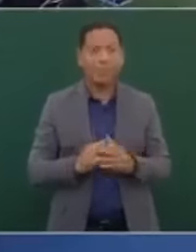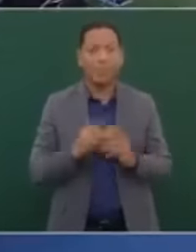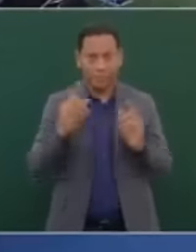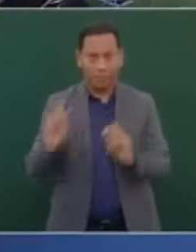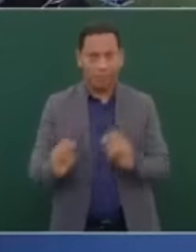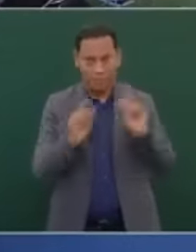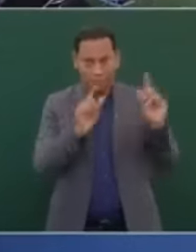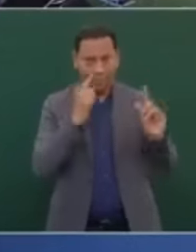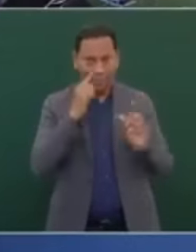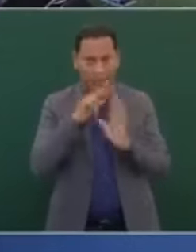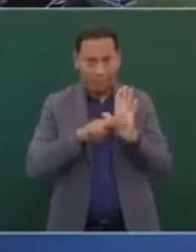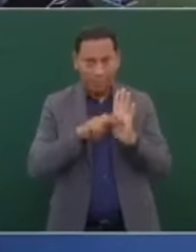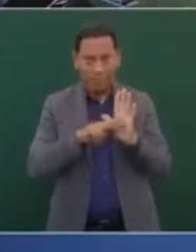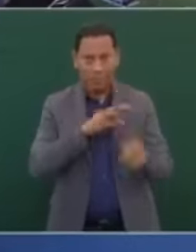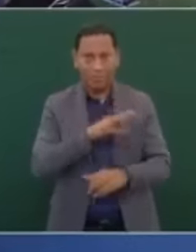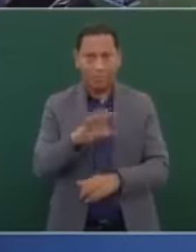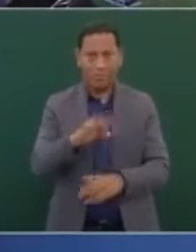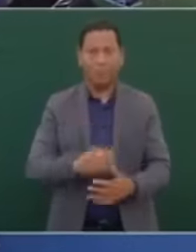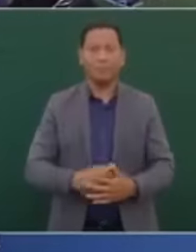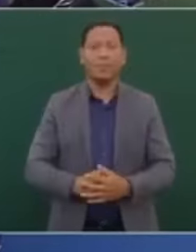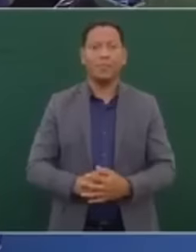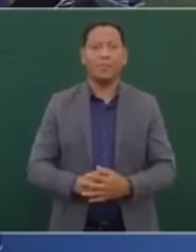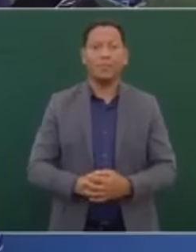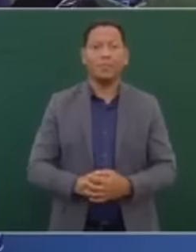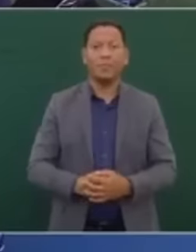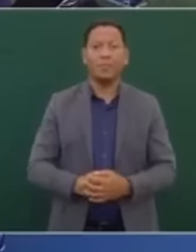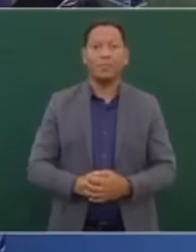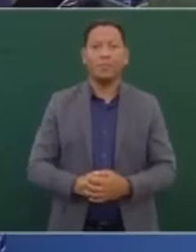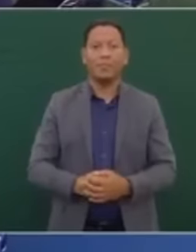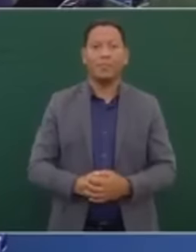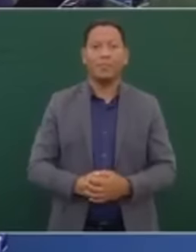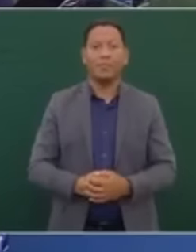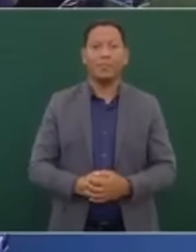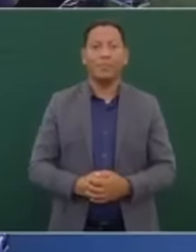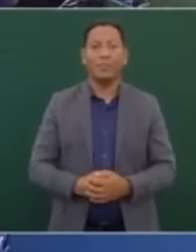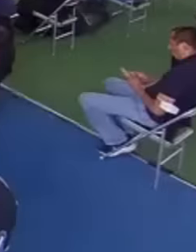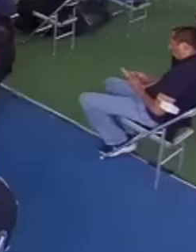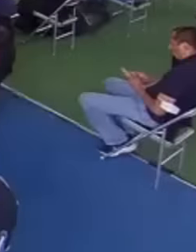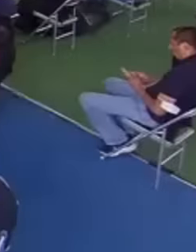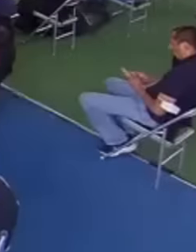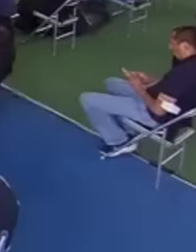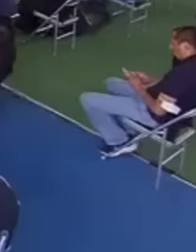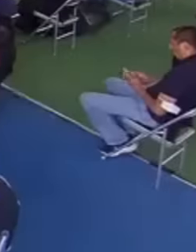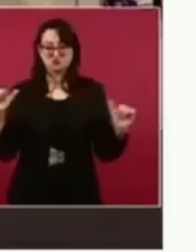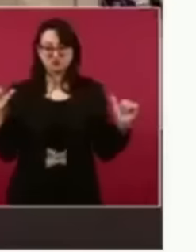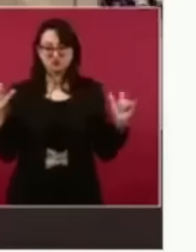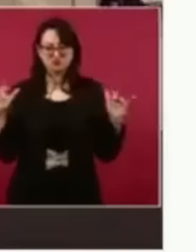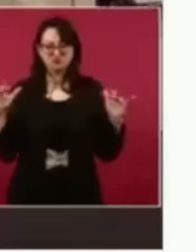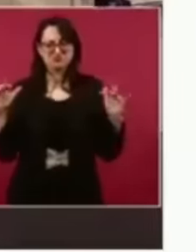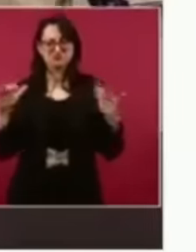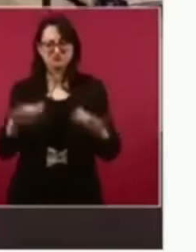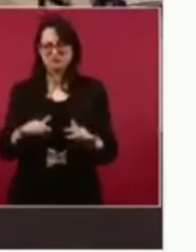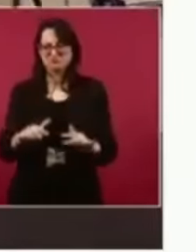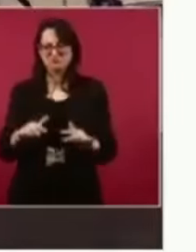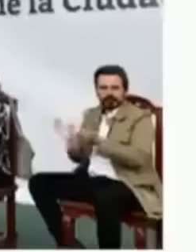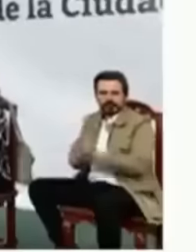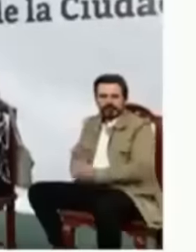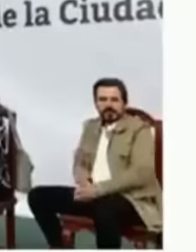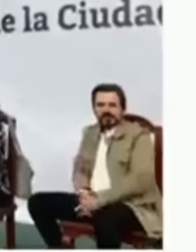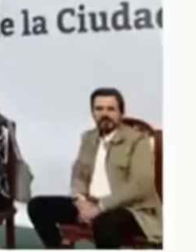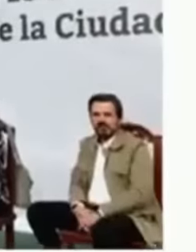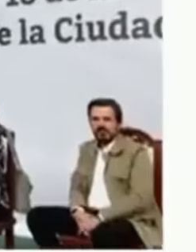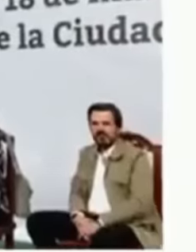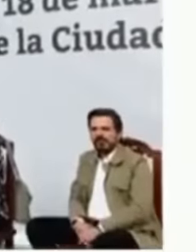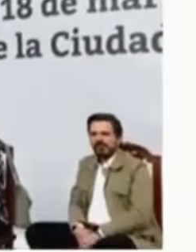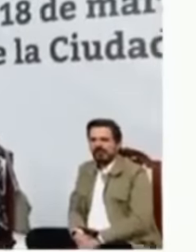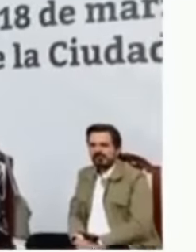a ver si se puede. Este es un acto de conmemoración